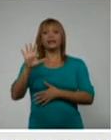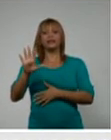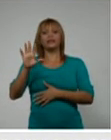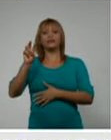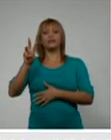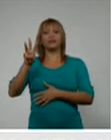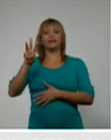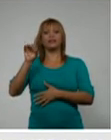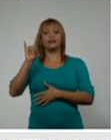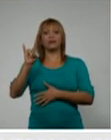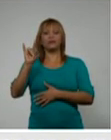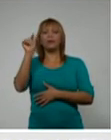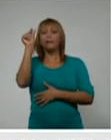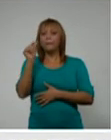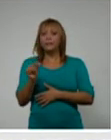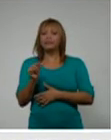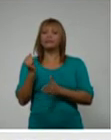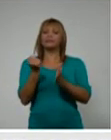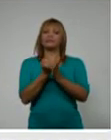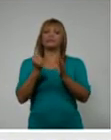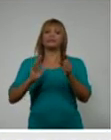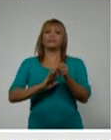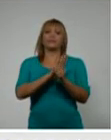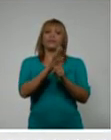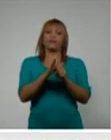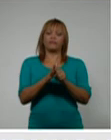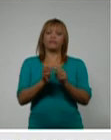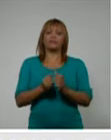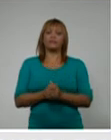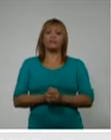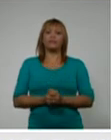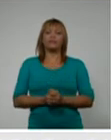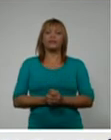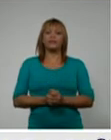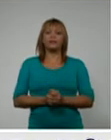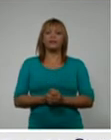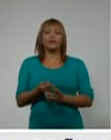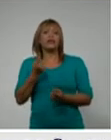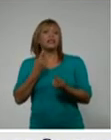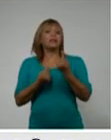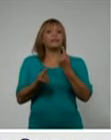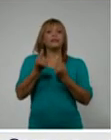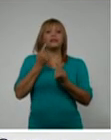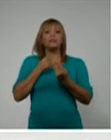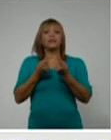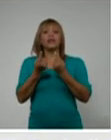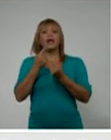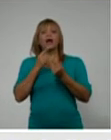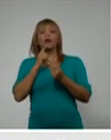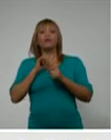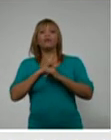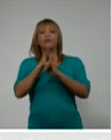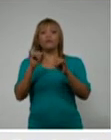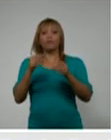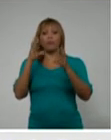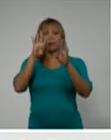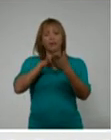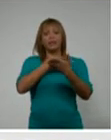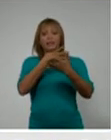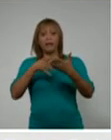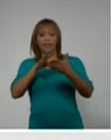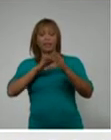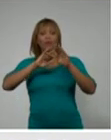23.928.539 casos confirmados, independientemente de que en algunos informes estadísticos del mundo ya